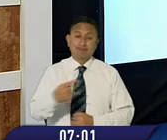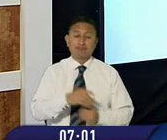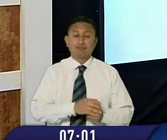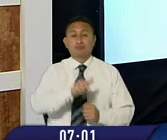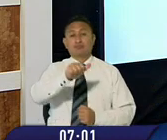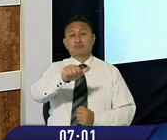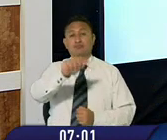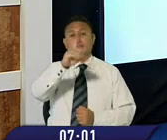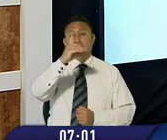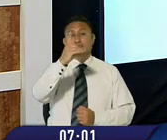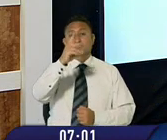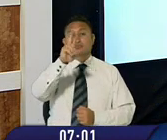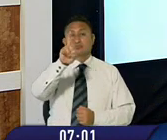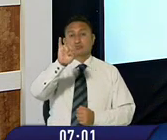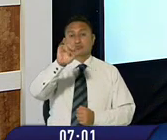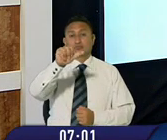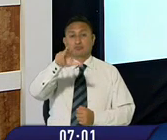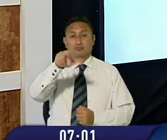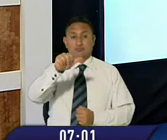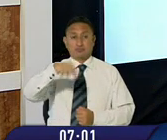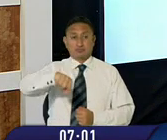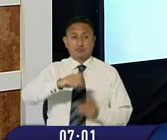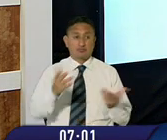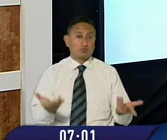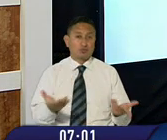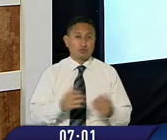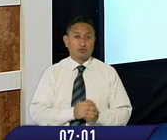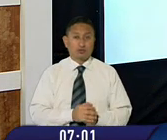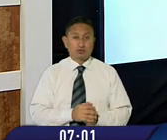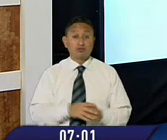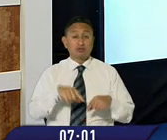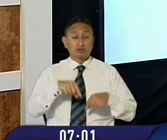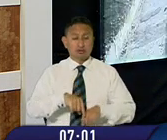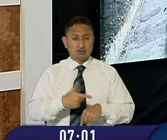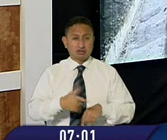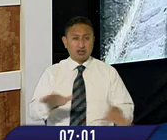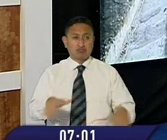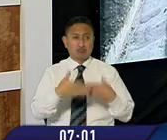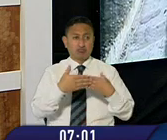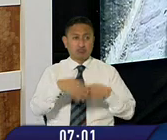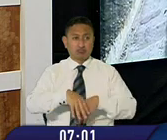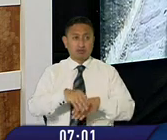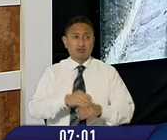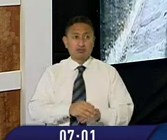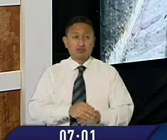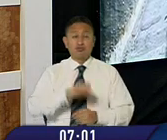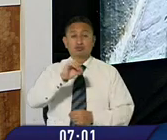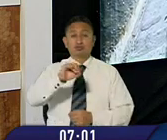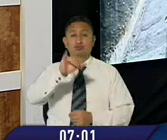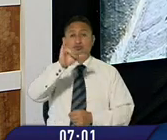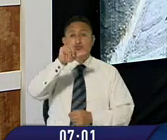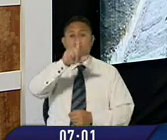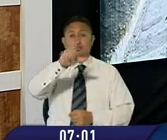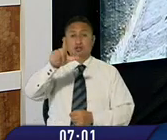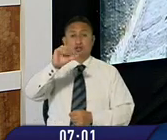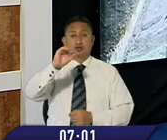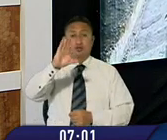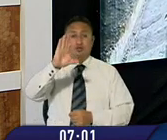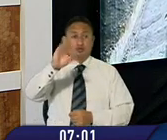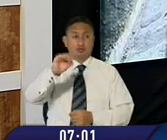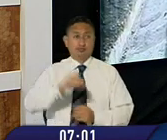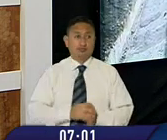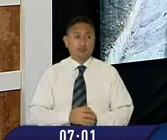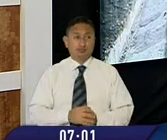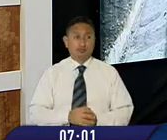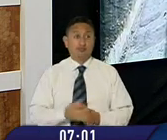Adriana Rojas. Vamos a ver cómo está. Habían protestas, cierre de vías por el sector de Coyacoto. Ahora está por Calderón. Adriana nos va a contar.